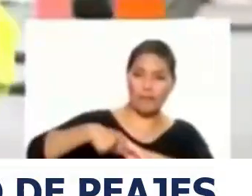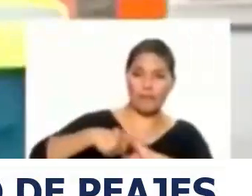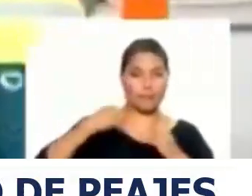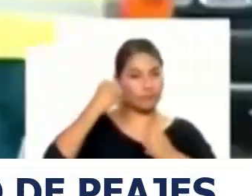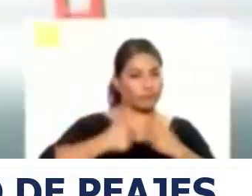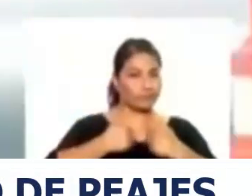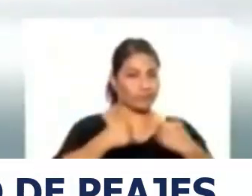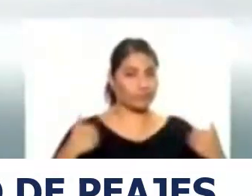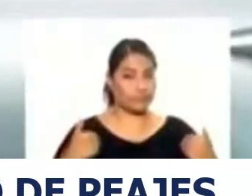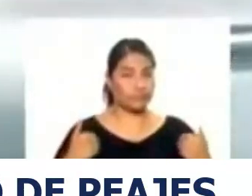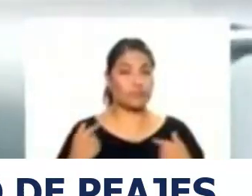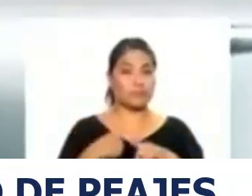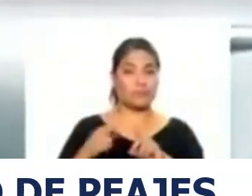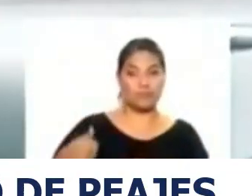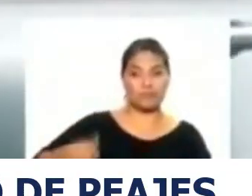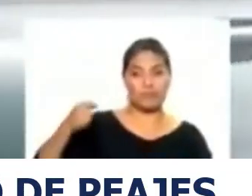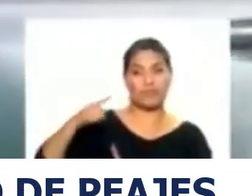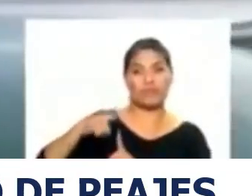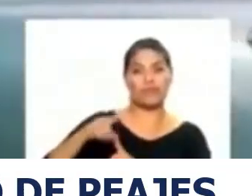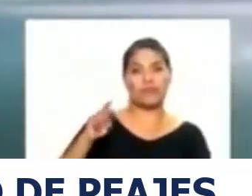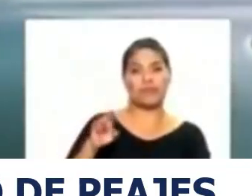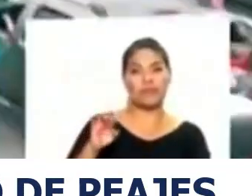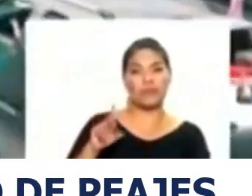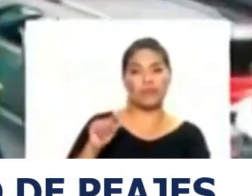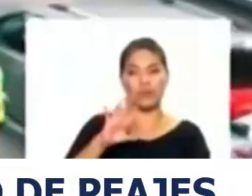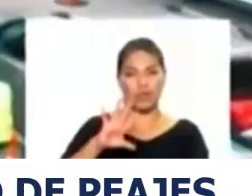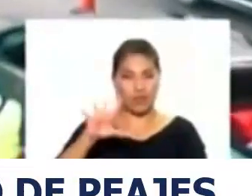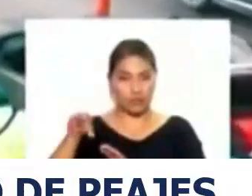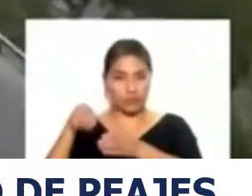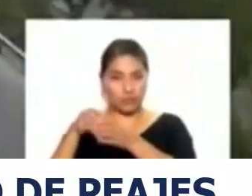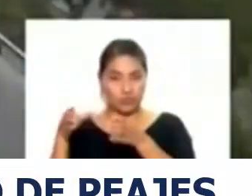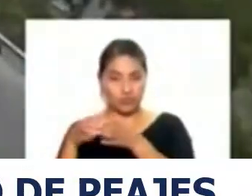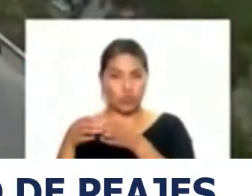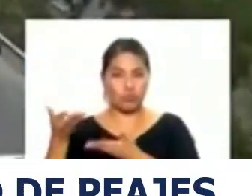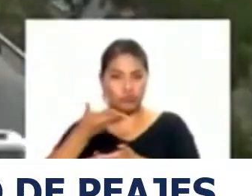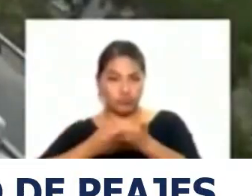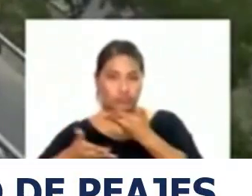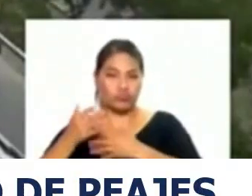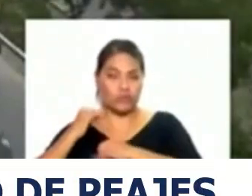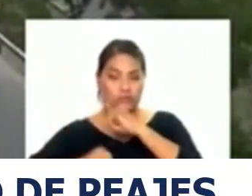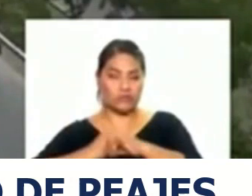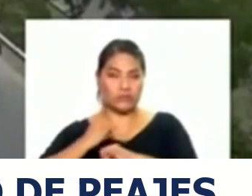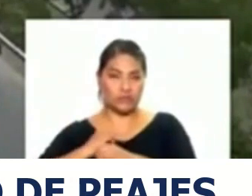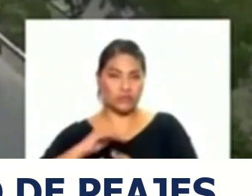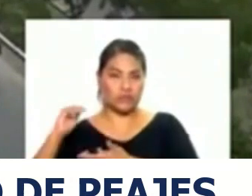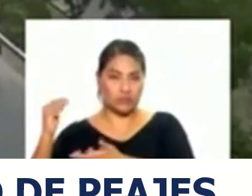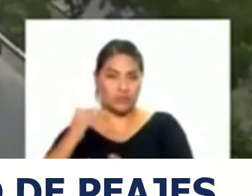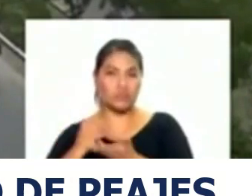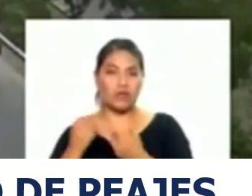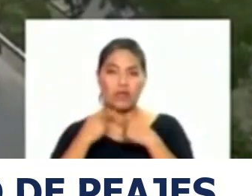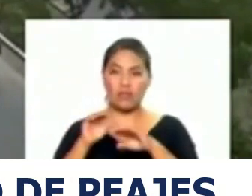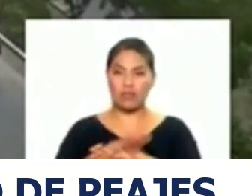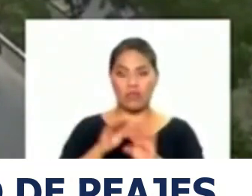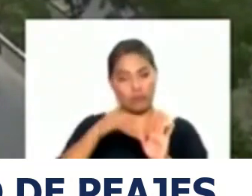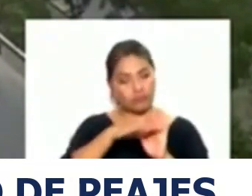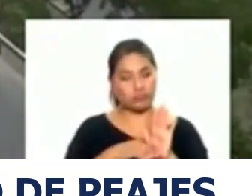zona vulnerable, generó que las personas integren su presupuesto con el 25% al peaje, pues se debe invertir hasta 15 soles al día